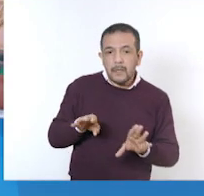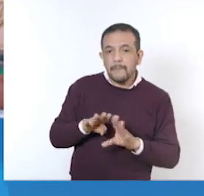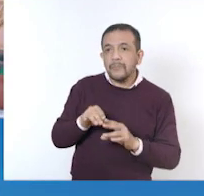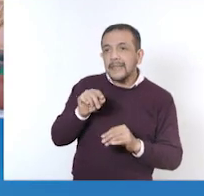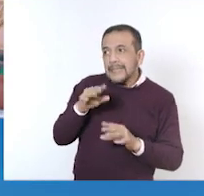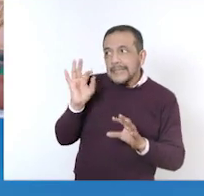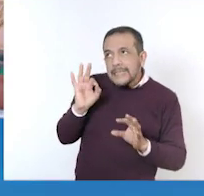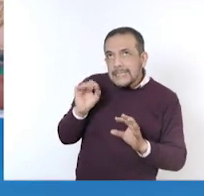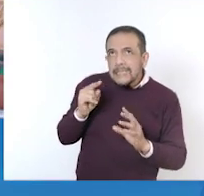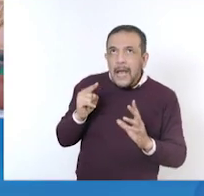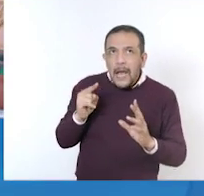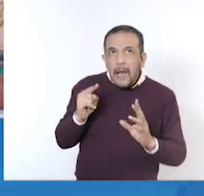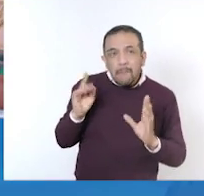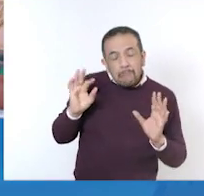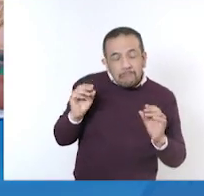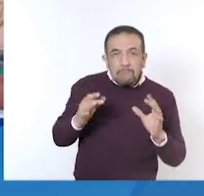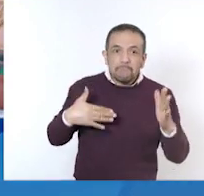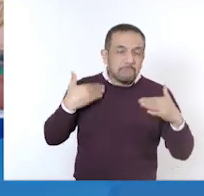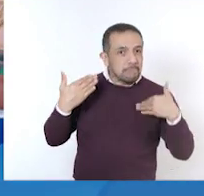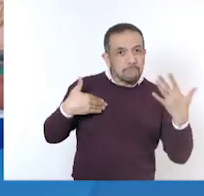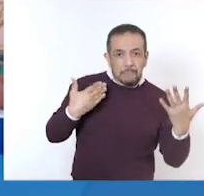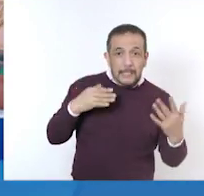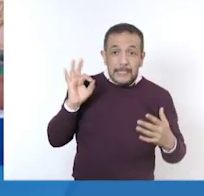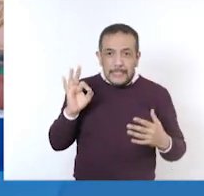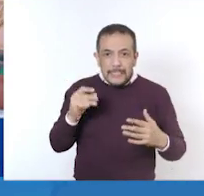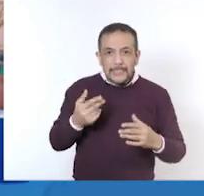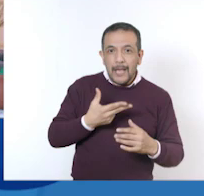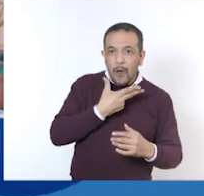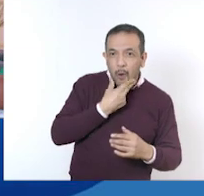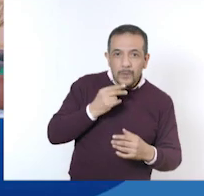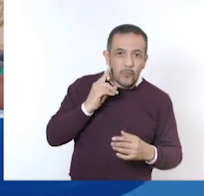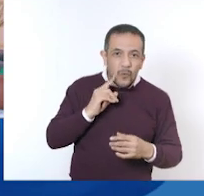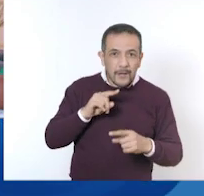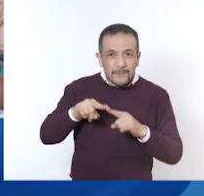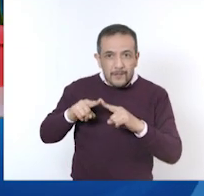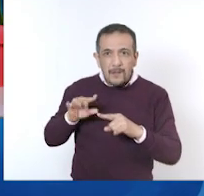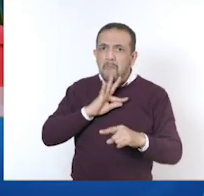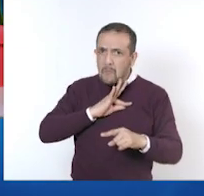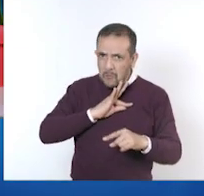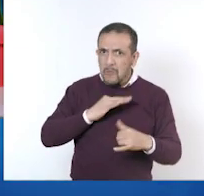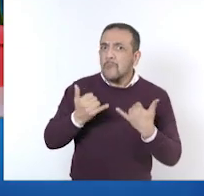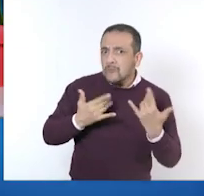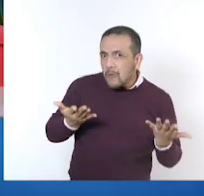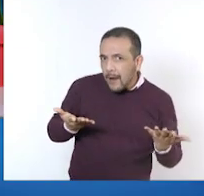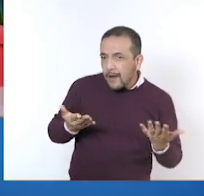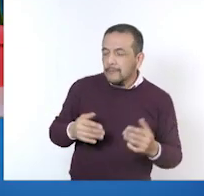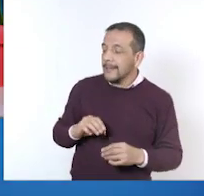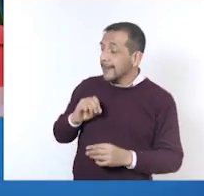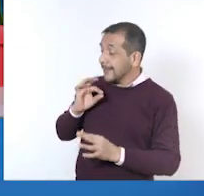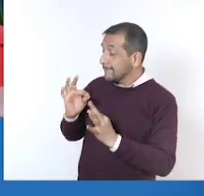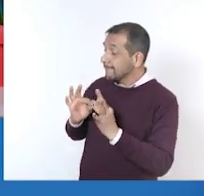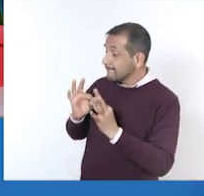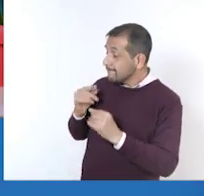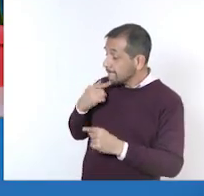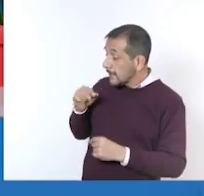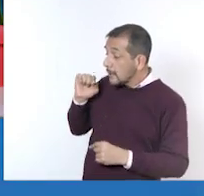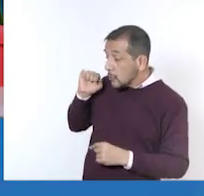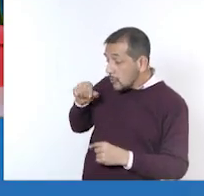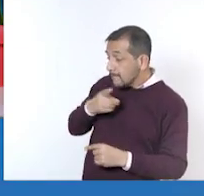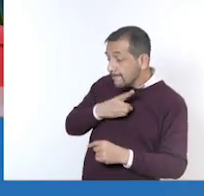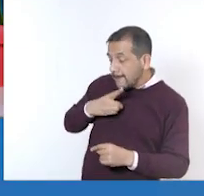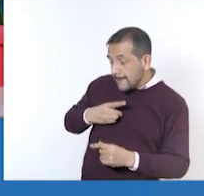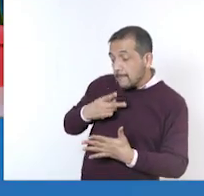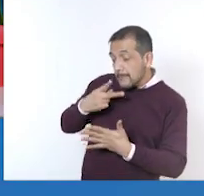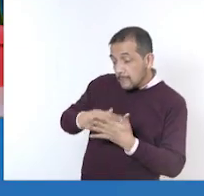COVID. Quizá sea muy divertido y también lo podamos jugar otros niños. Exacto. Esa es la idea,